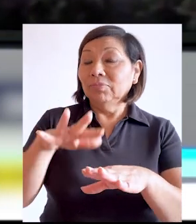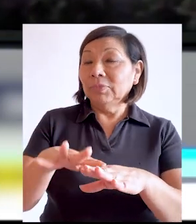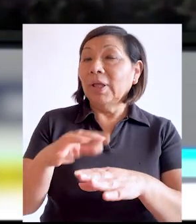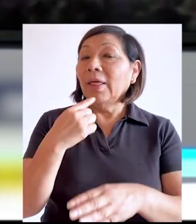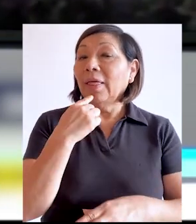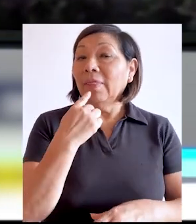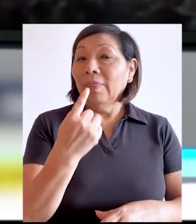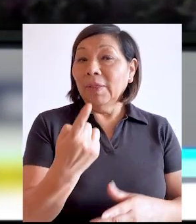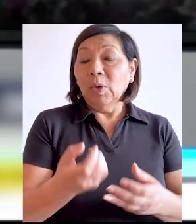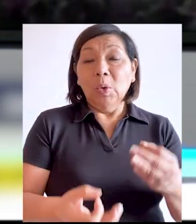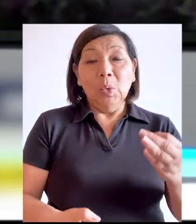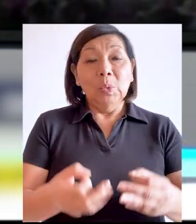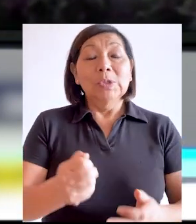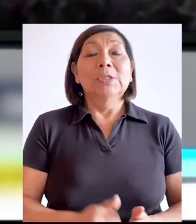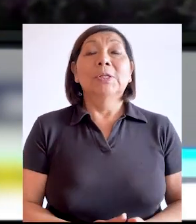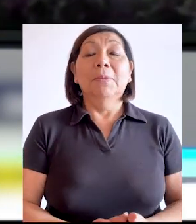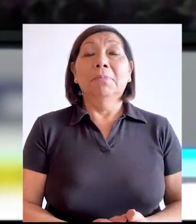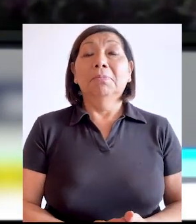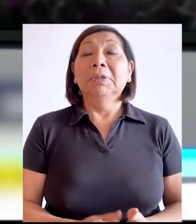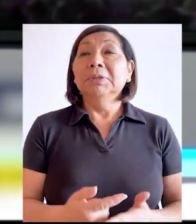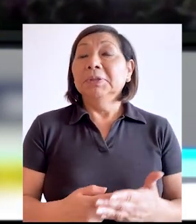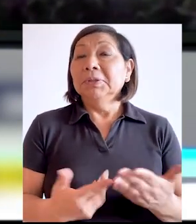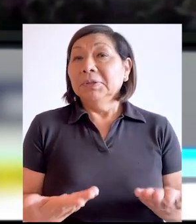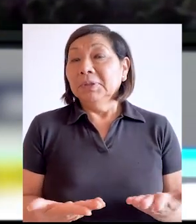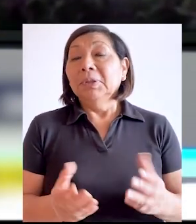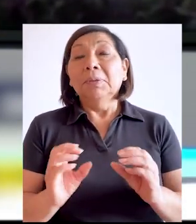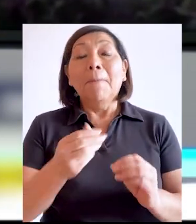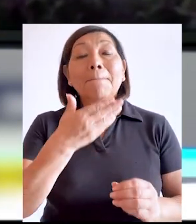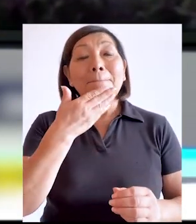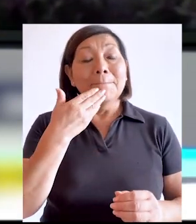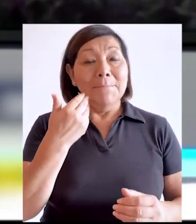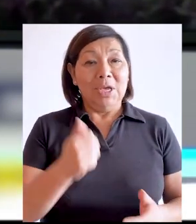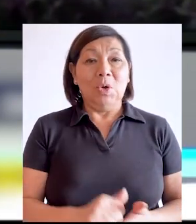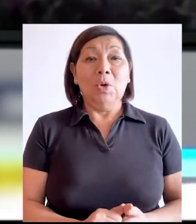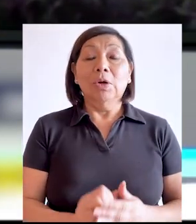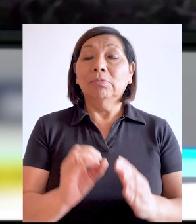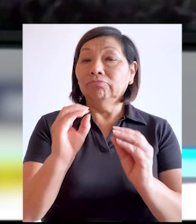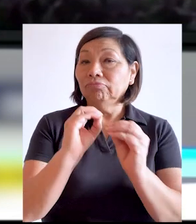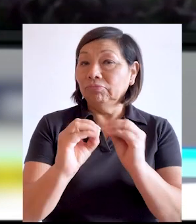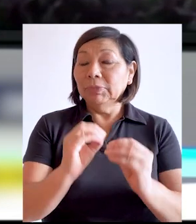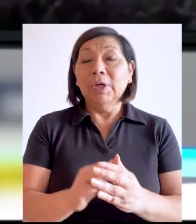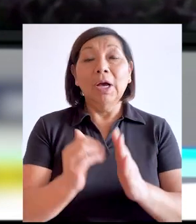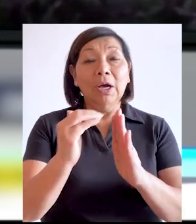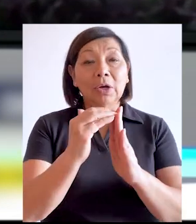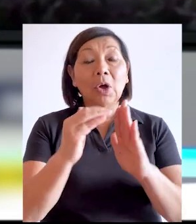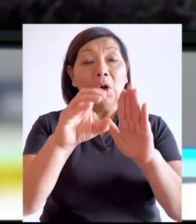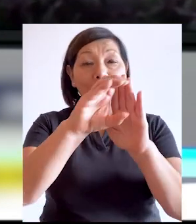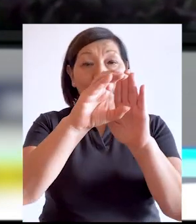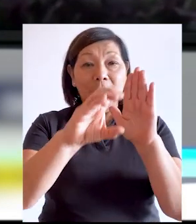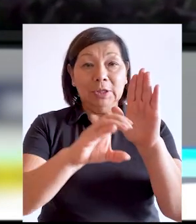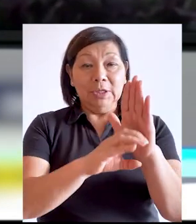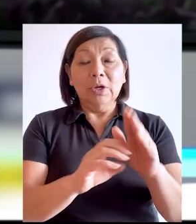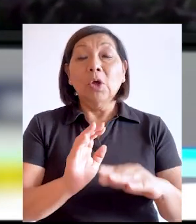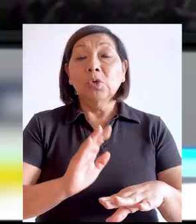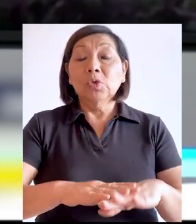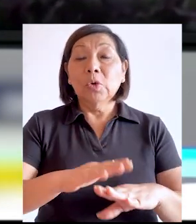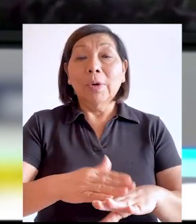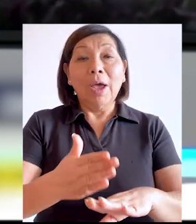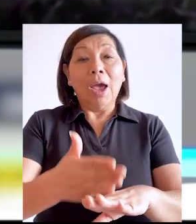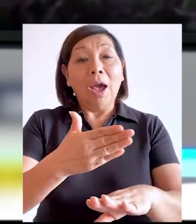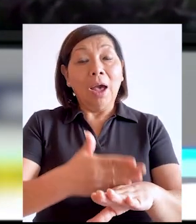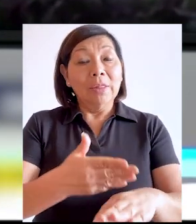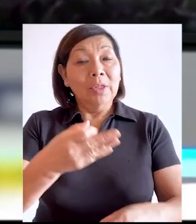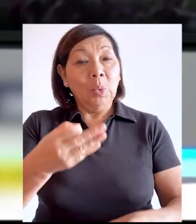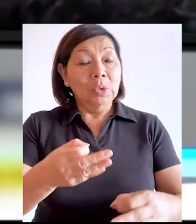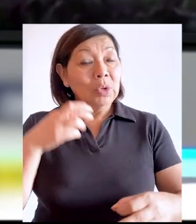se incluyó una exhortación en la sentencia, en el sentido que era conveniente que se reforme el artículo de la Constitución